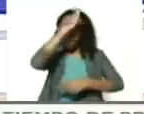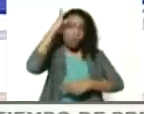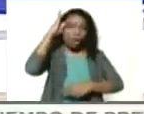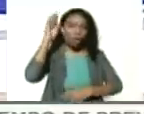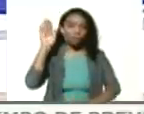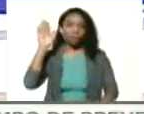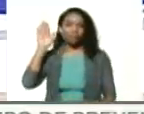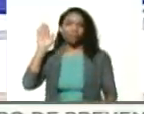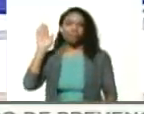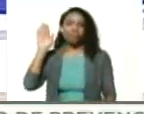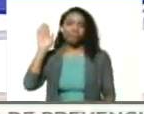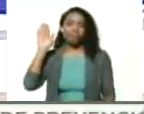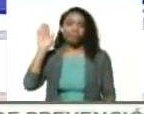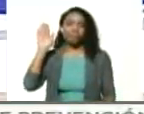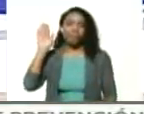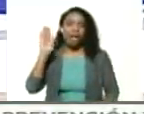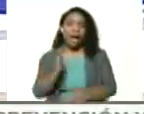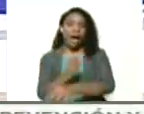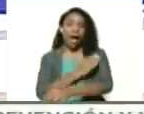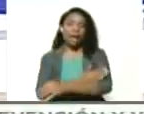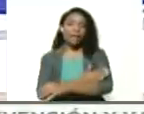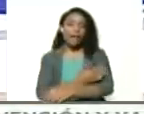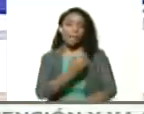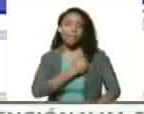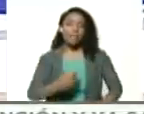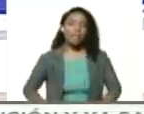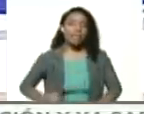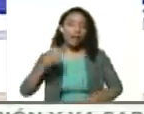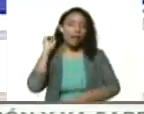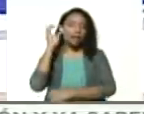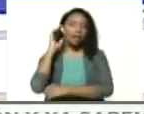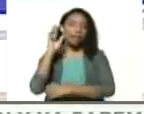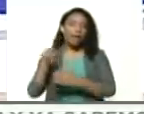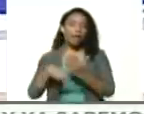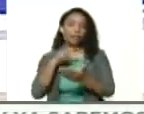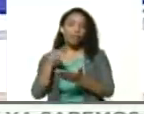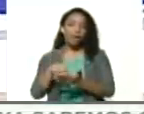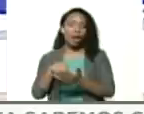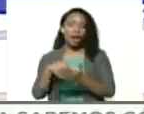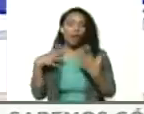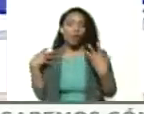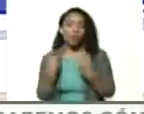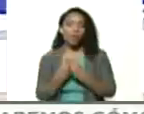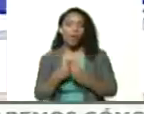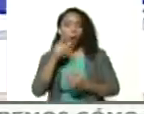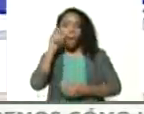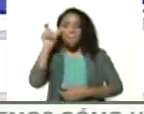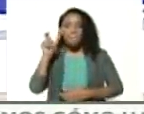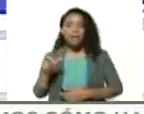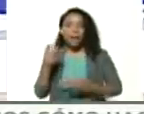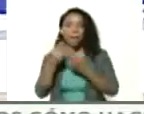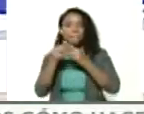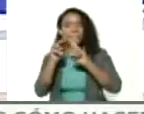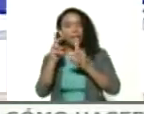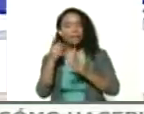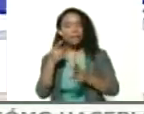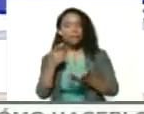juramentó ante el presidente de la Asamblea Nacional, nuestro querido compañero William Lara, que en paz descanse,